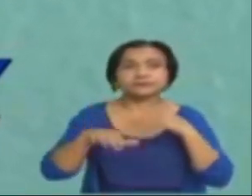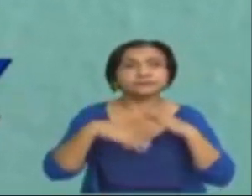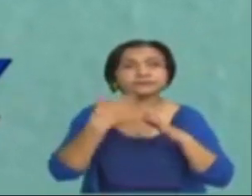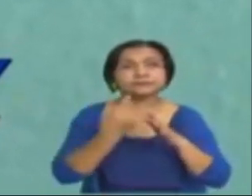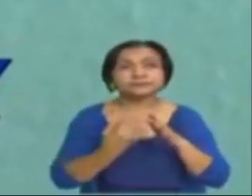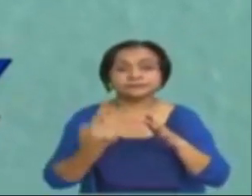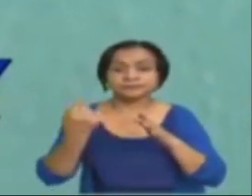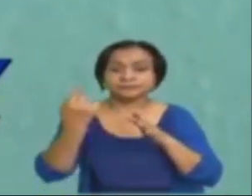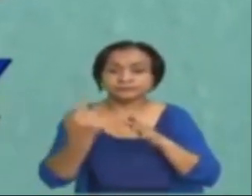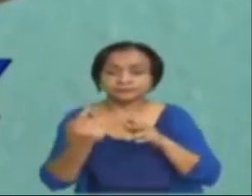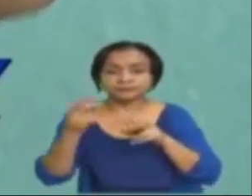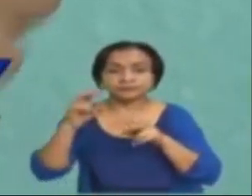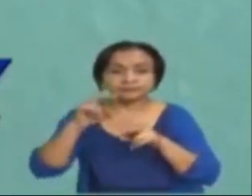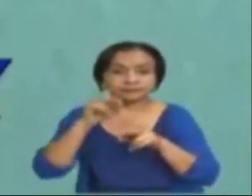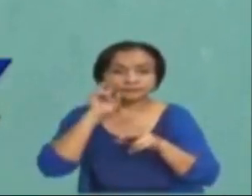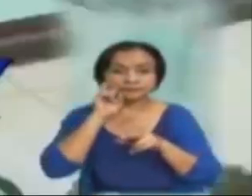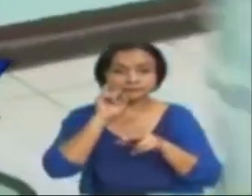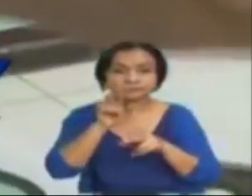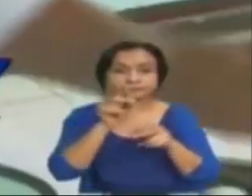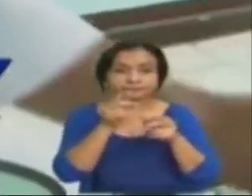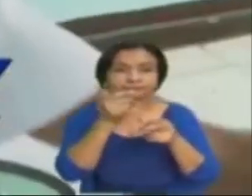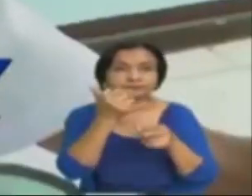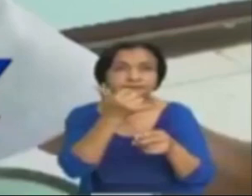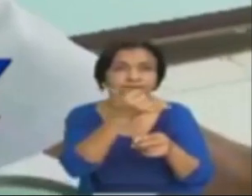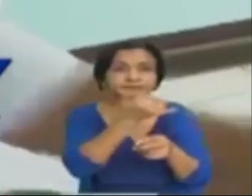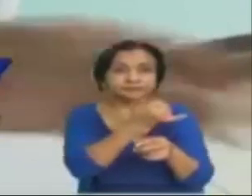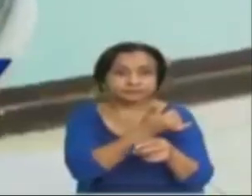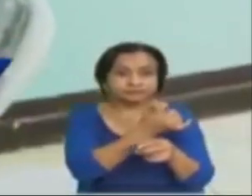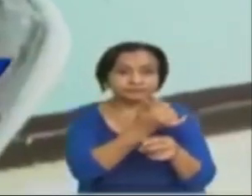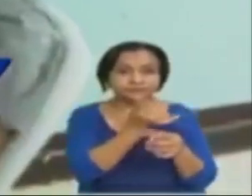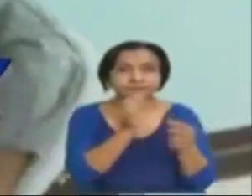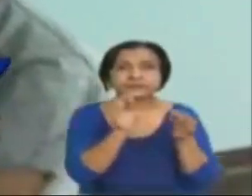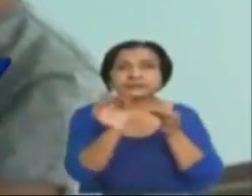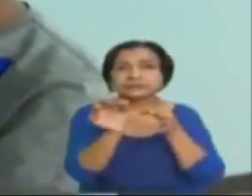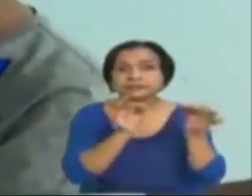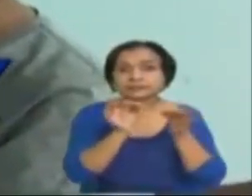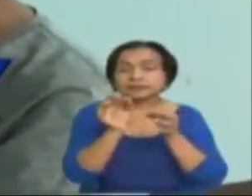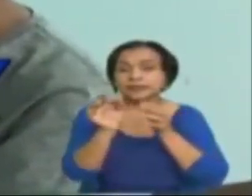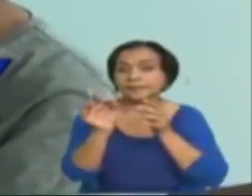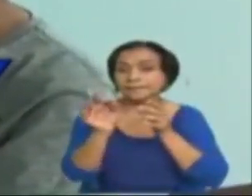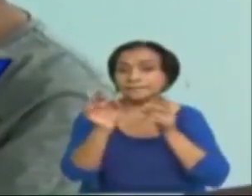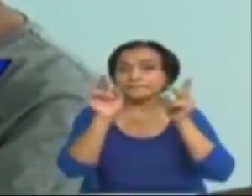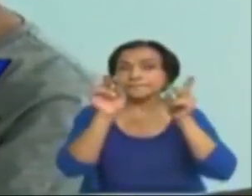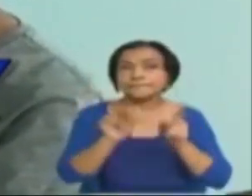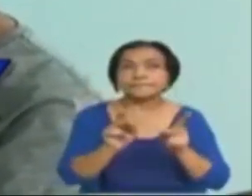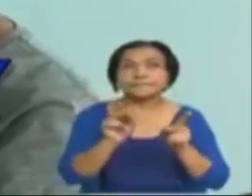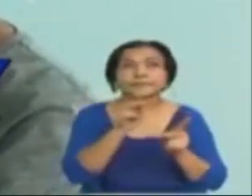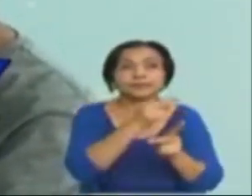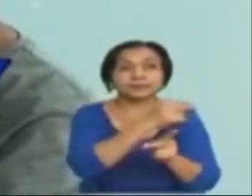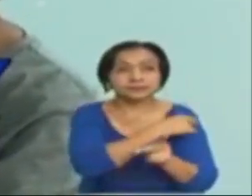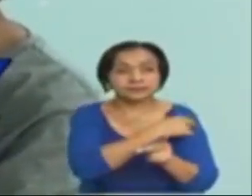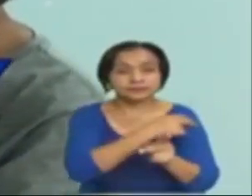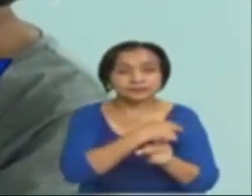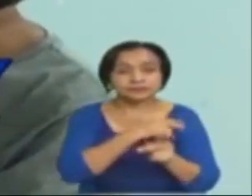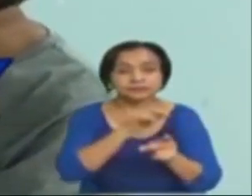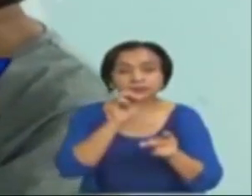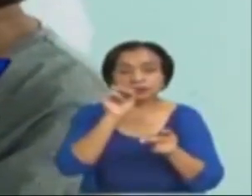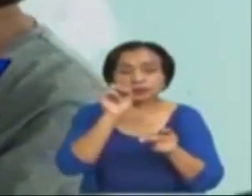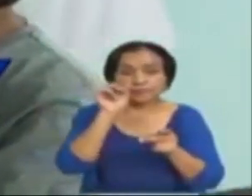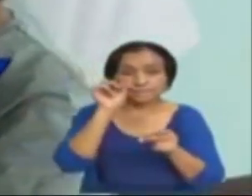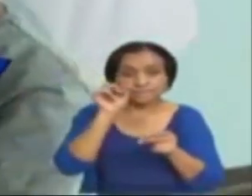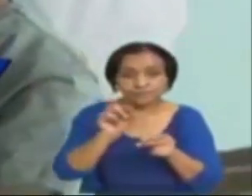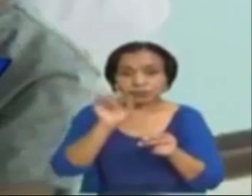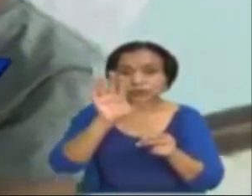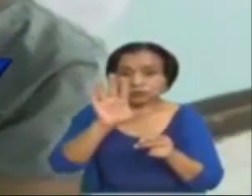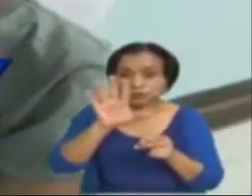Huihuilí, Jinotega, Hospital Primario Jorge Navarro, El Cuá, municipio del Cuá, Jinotega, Hospital Primario Héroes